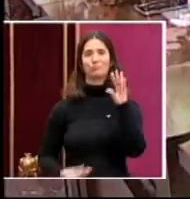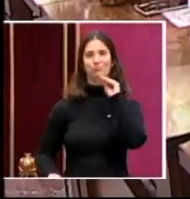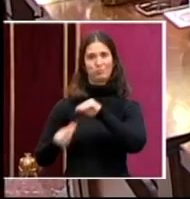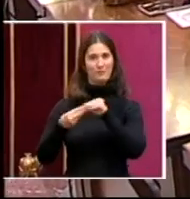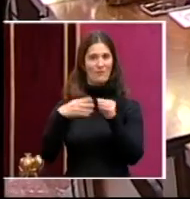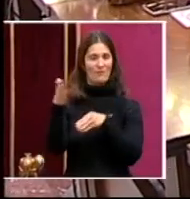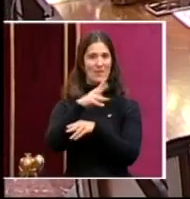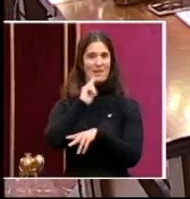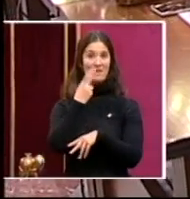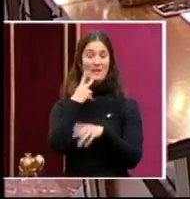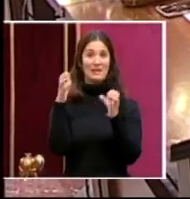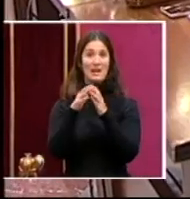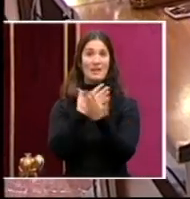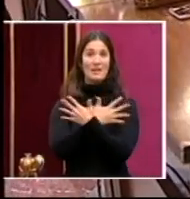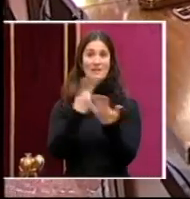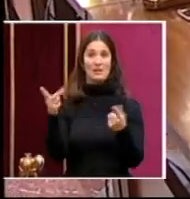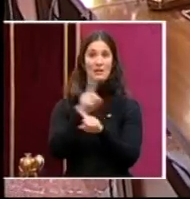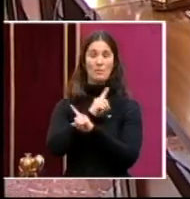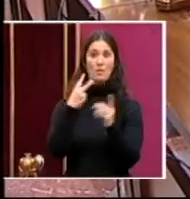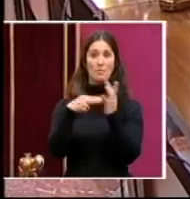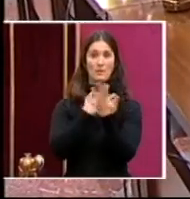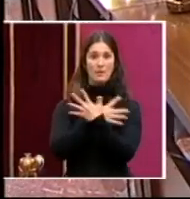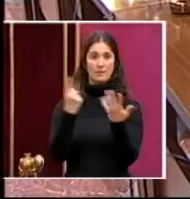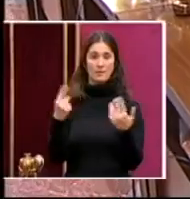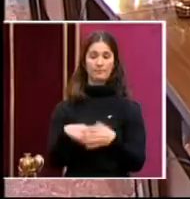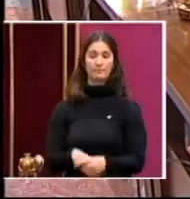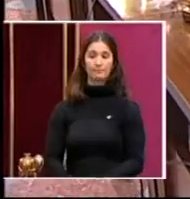trans. Granada, 17 de noviembre de 2016.